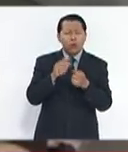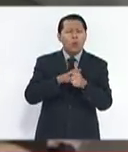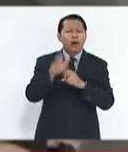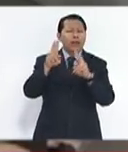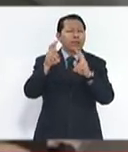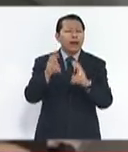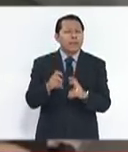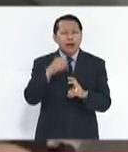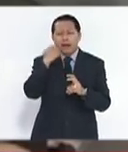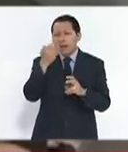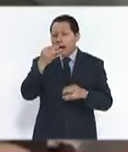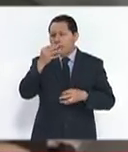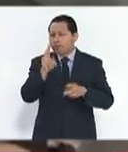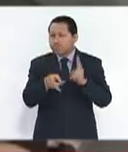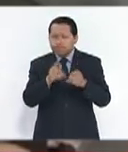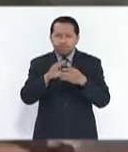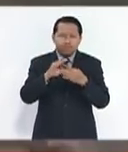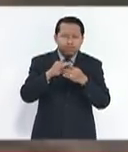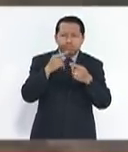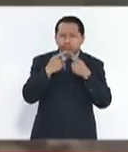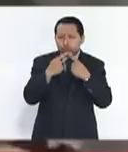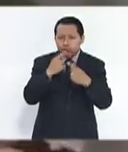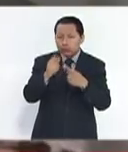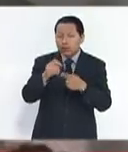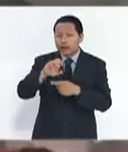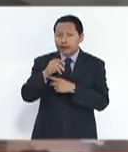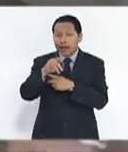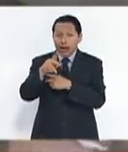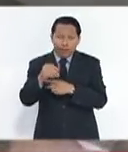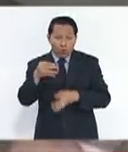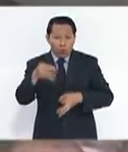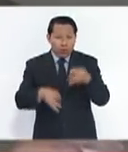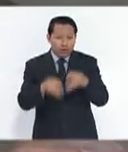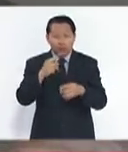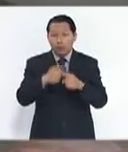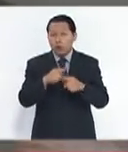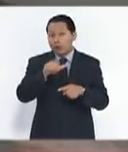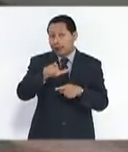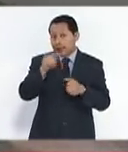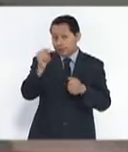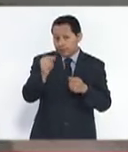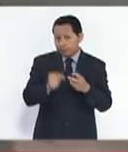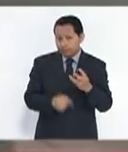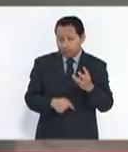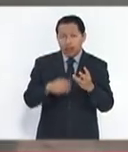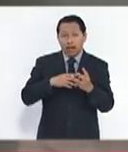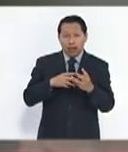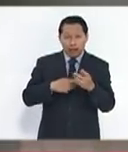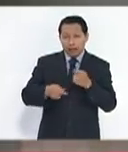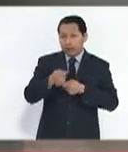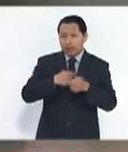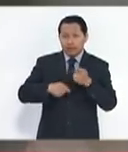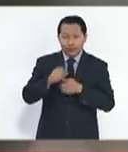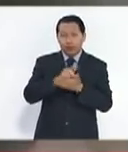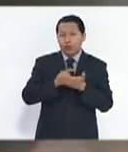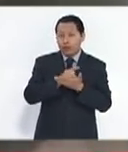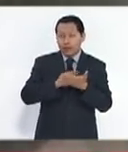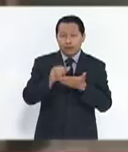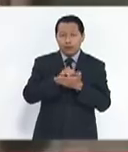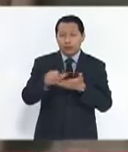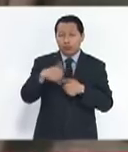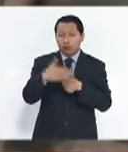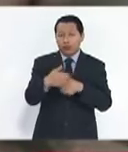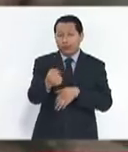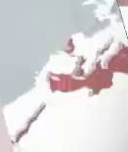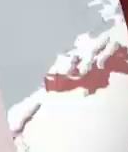plantear durante la audiencia. El juicio que El Chapo Guzmán enfrenta por 17 cargos de tráfico de drogas en Nueva York está programado para septiembre